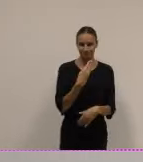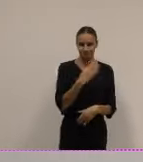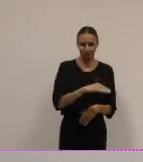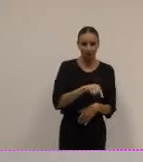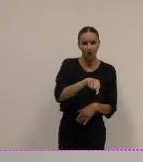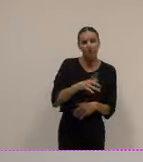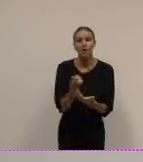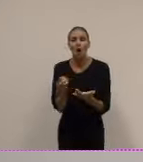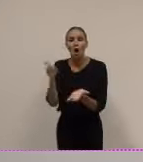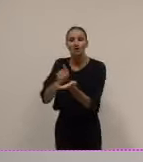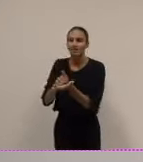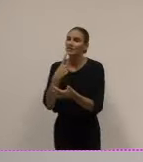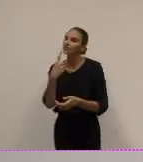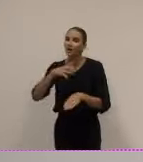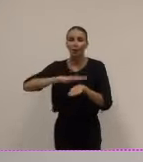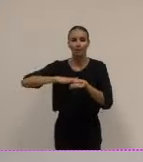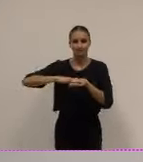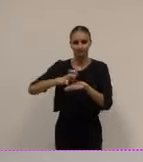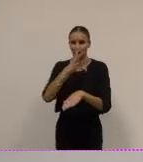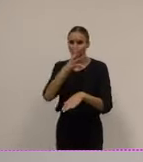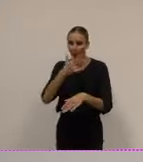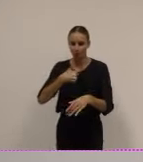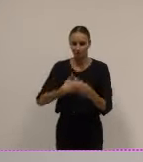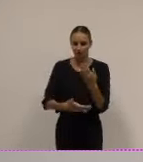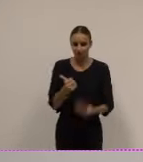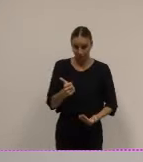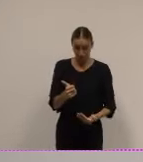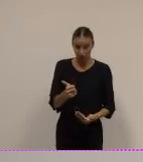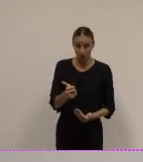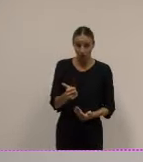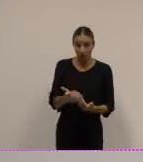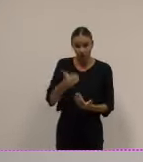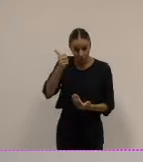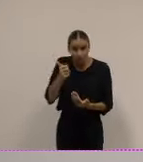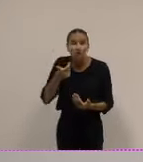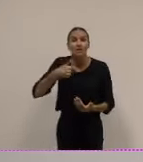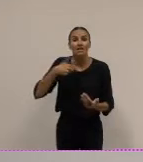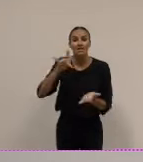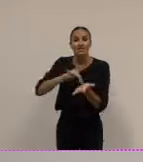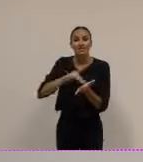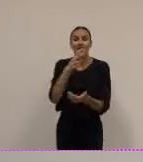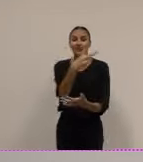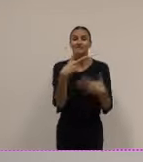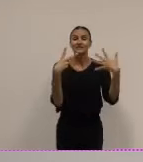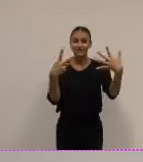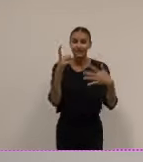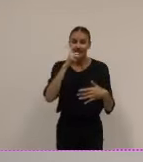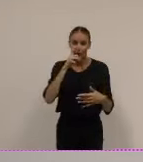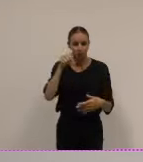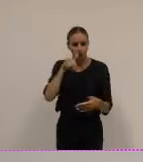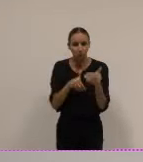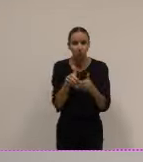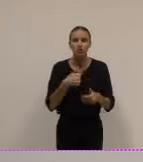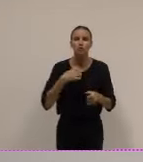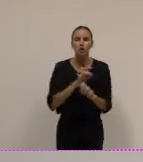ocasión a pedir disculpas por los errores cometidos. Y a partir del próximo 27 de junio, lo que sí tengo claro es que me